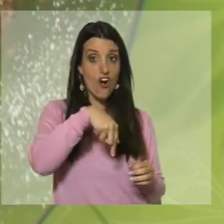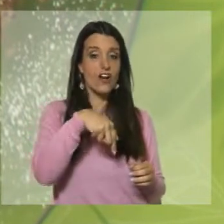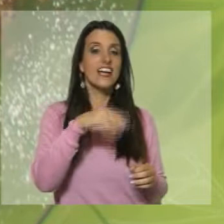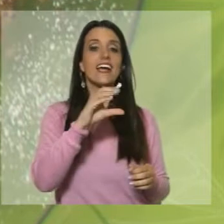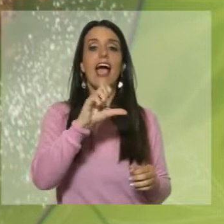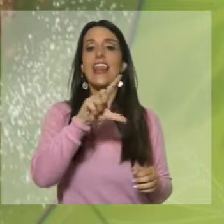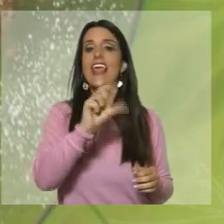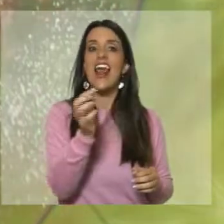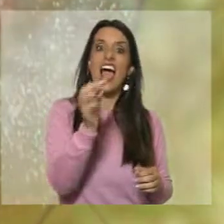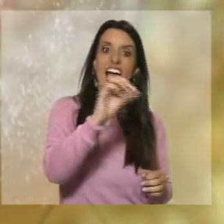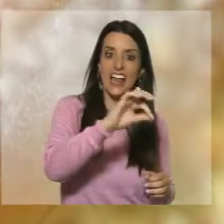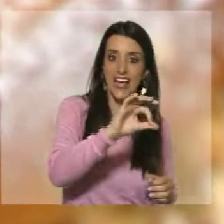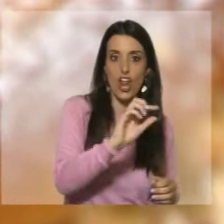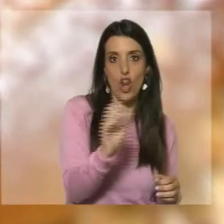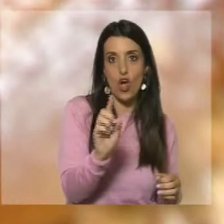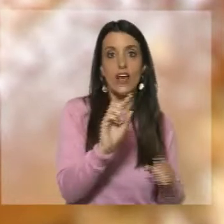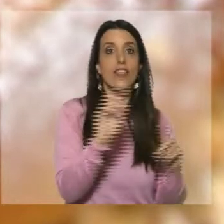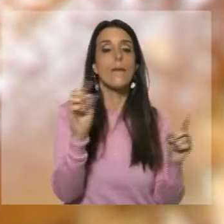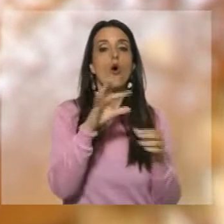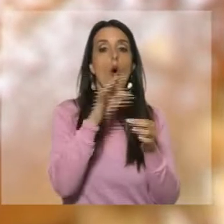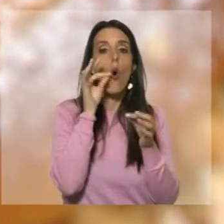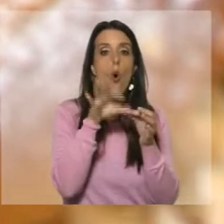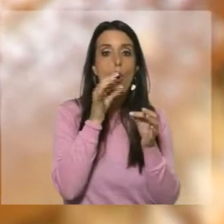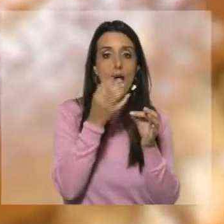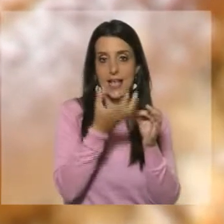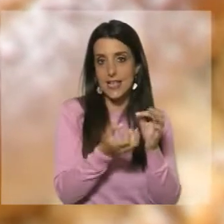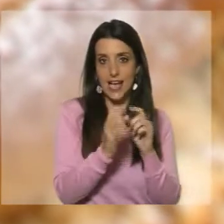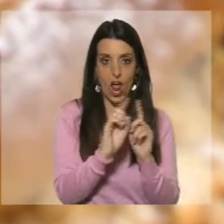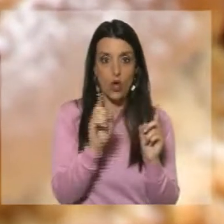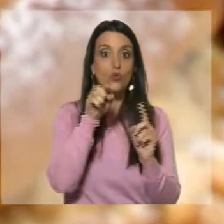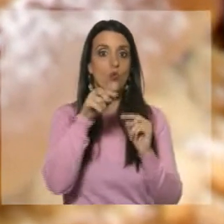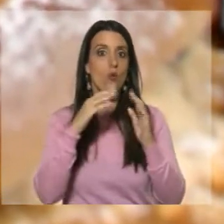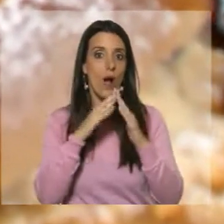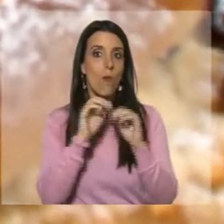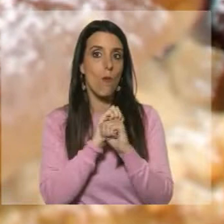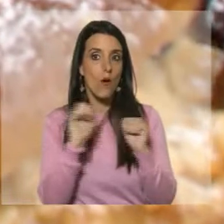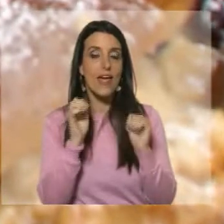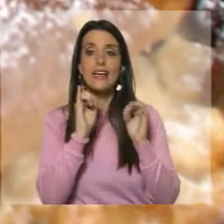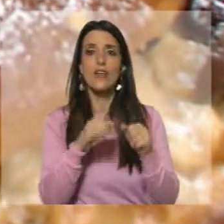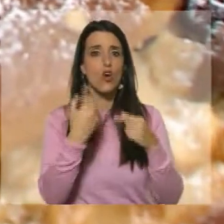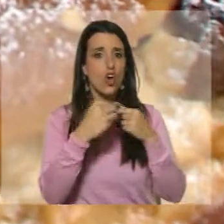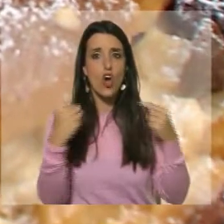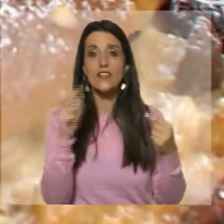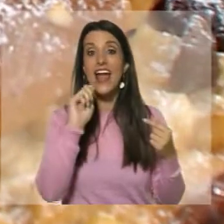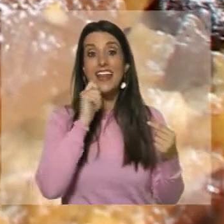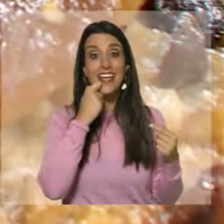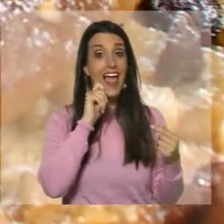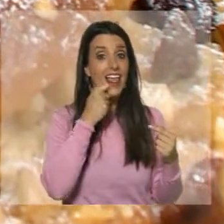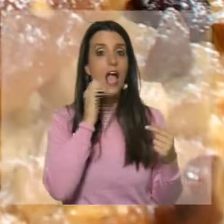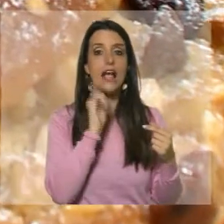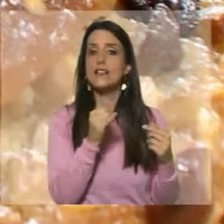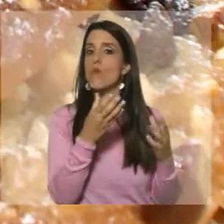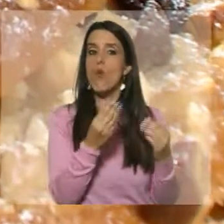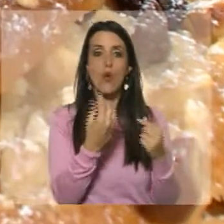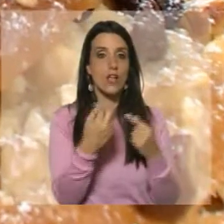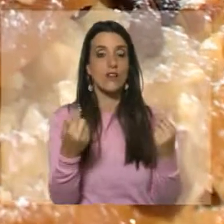puso carne. Ni canela ni pasas de uva. Ni pasas de uva. Ta. Pero igual ahí se ve con un montón de cosas deli, deli, tiene deli. Mucha cosa